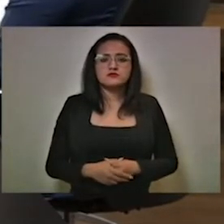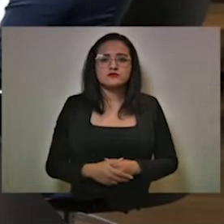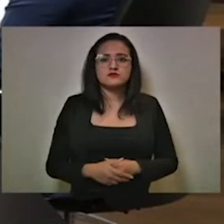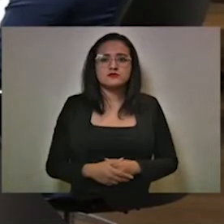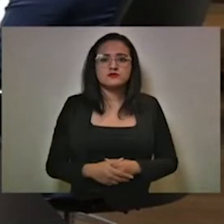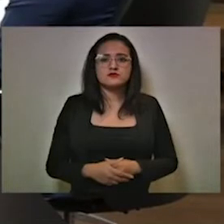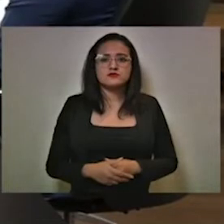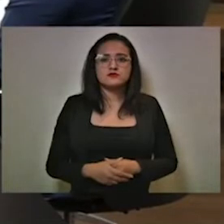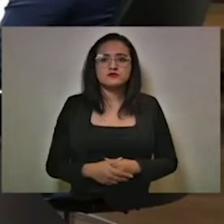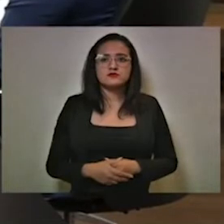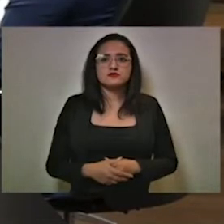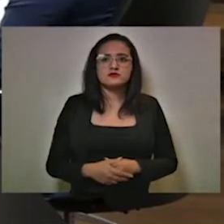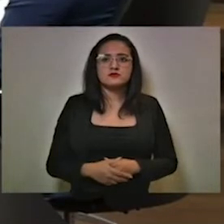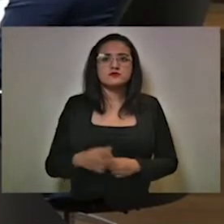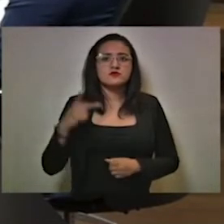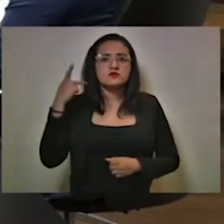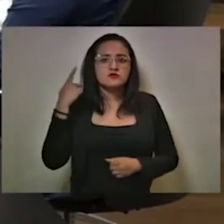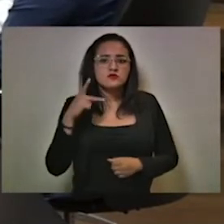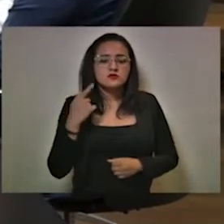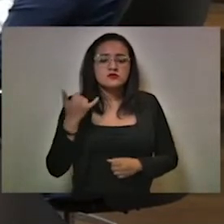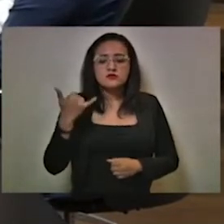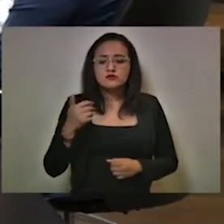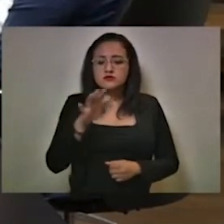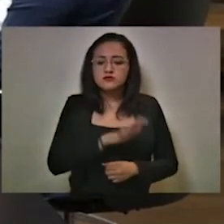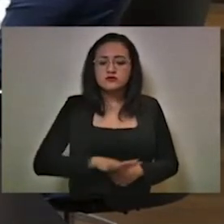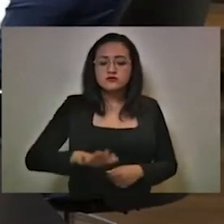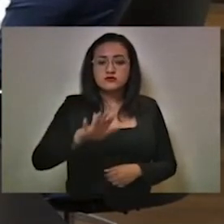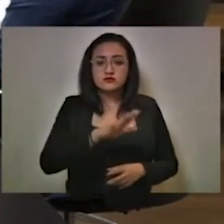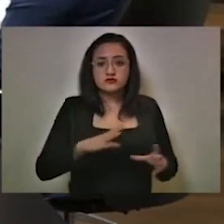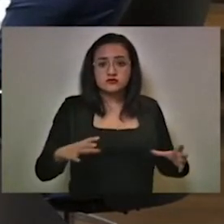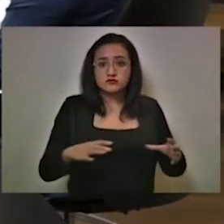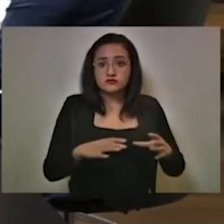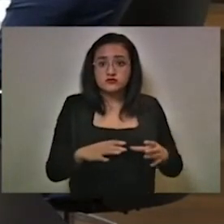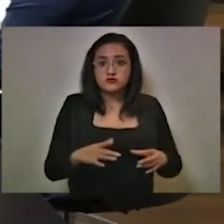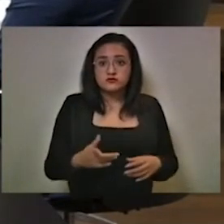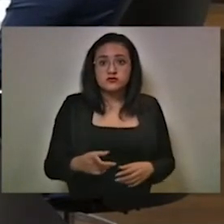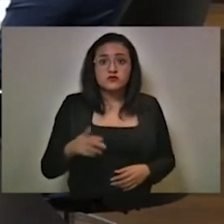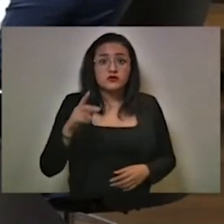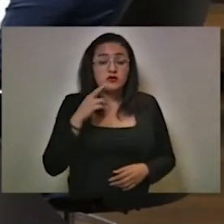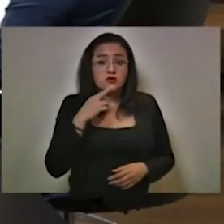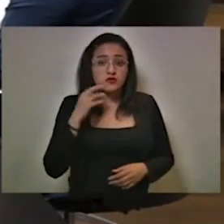pueblo y zona metropolitana está en rojo